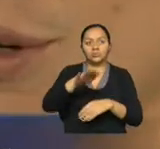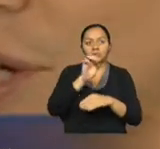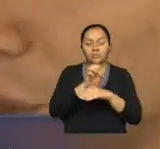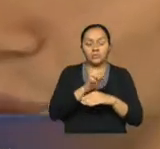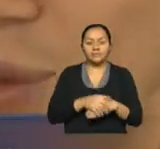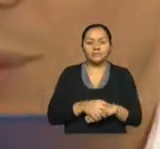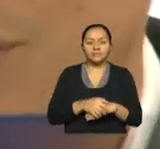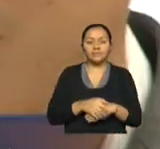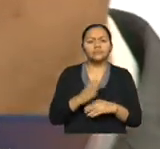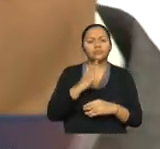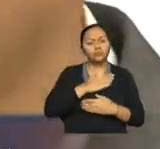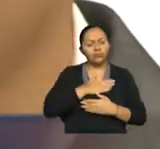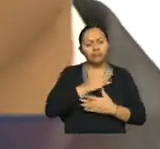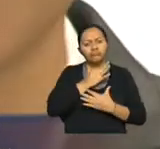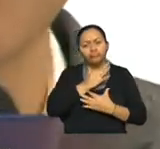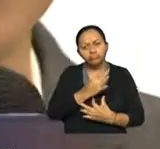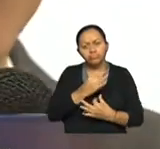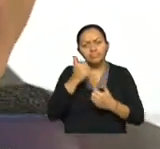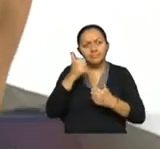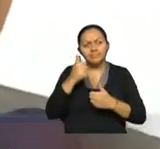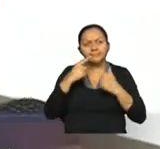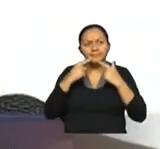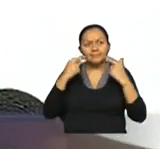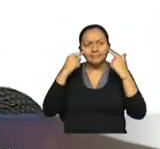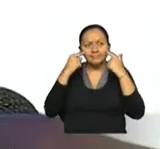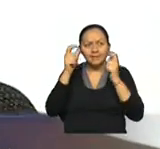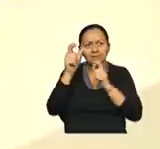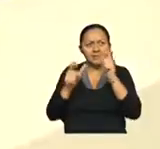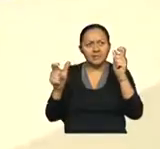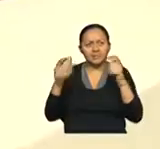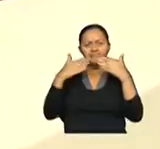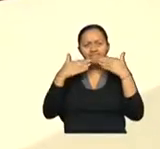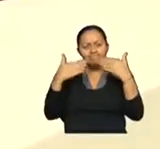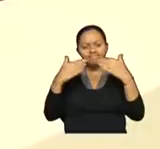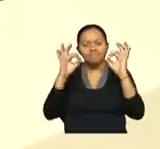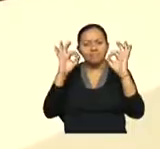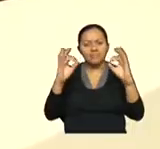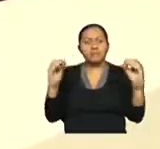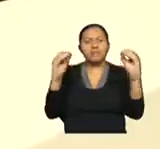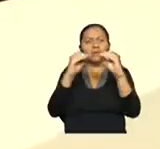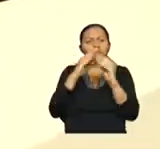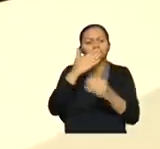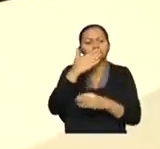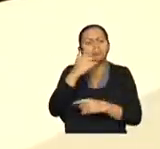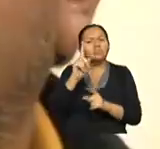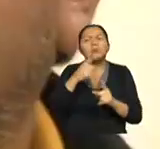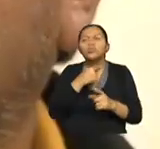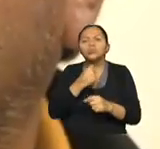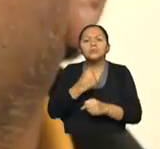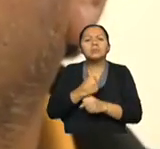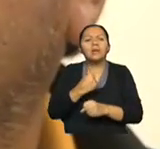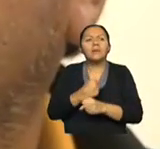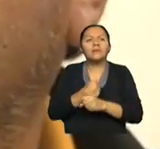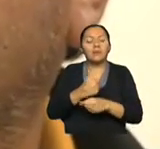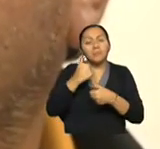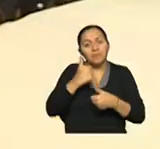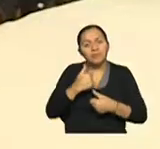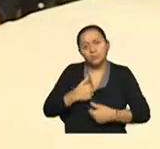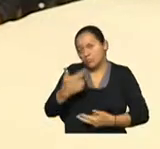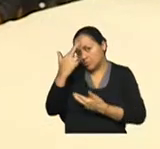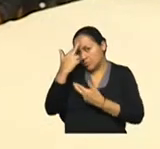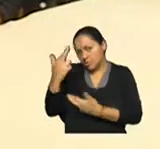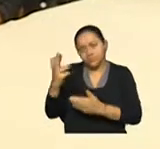Yo me congratulo de tener gente siempre cordial, predispuesta a trabajar, merecen mi